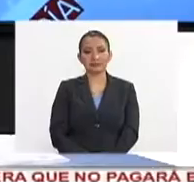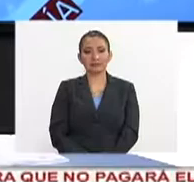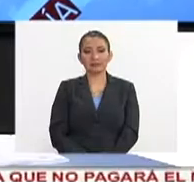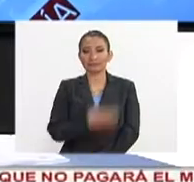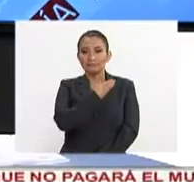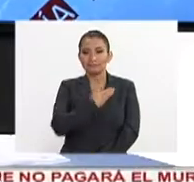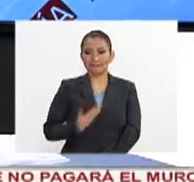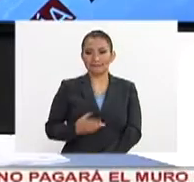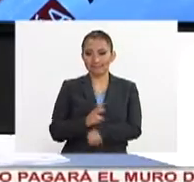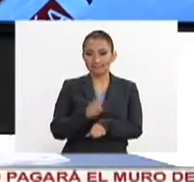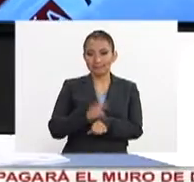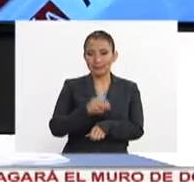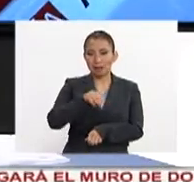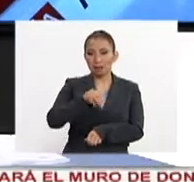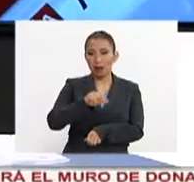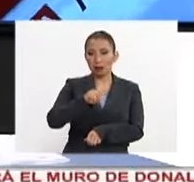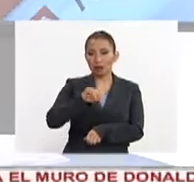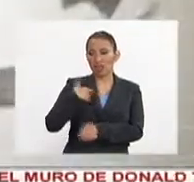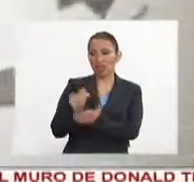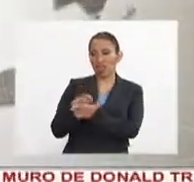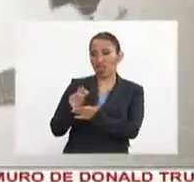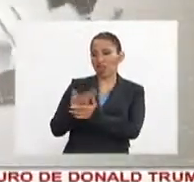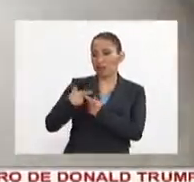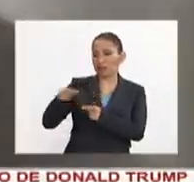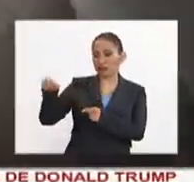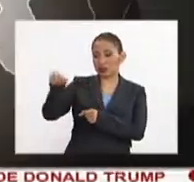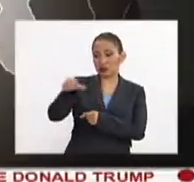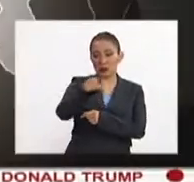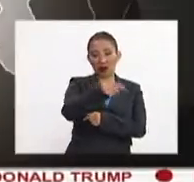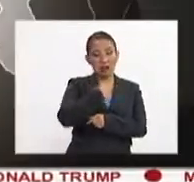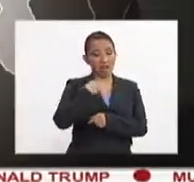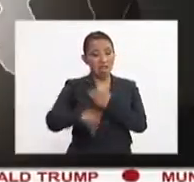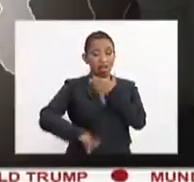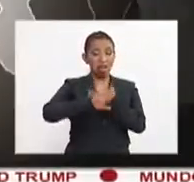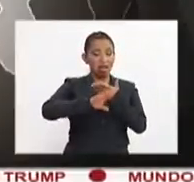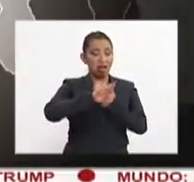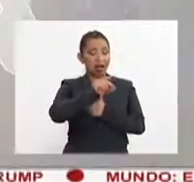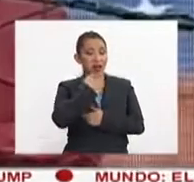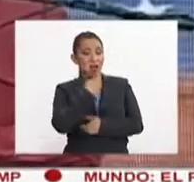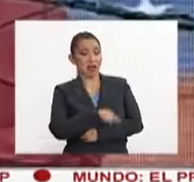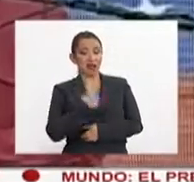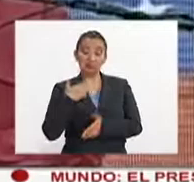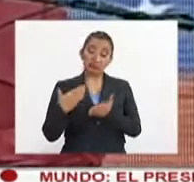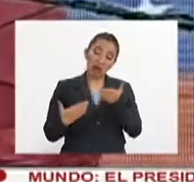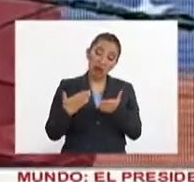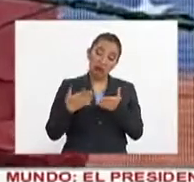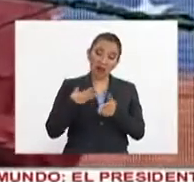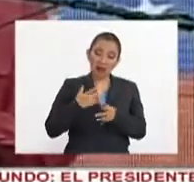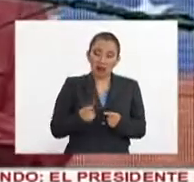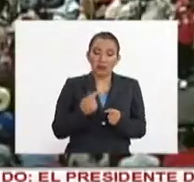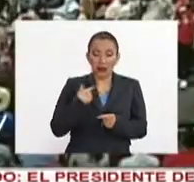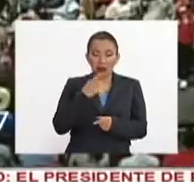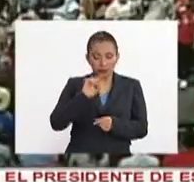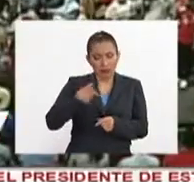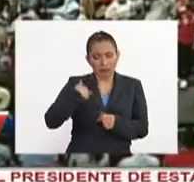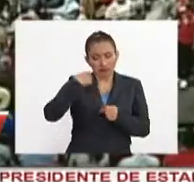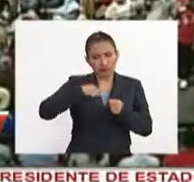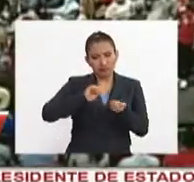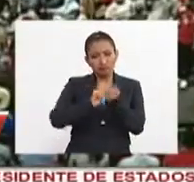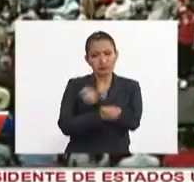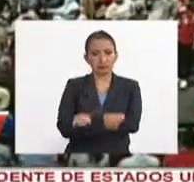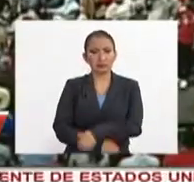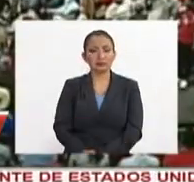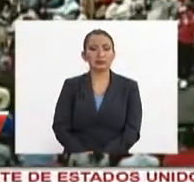El presidente de Venezuela, Nicolás Maduro, criticó a las personas que lo llaman dictador y dijo que a veces le dan ganas de serlo.